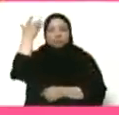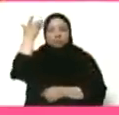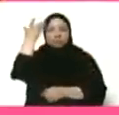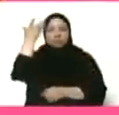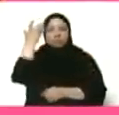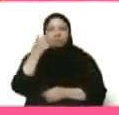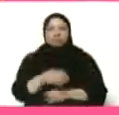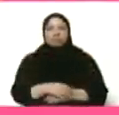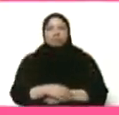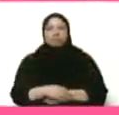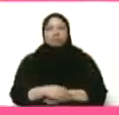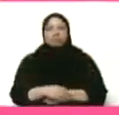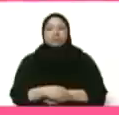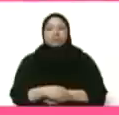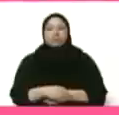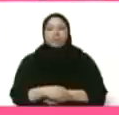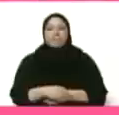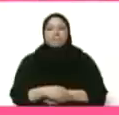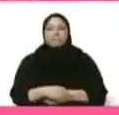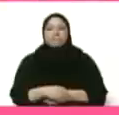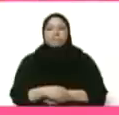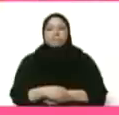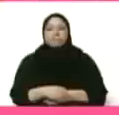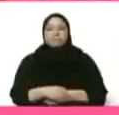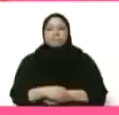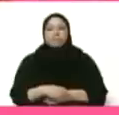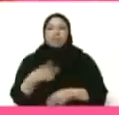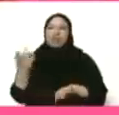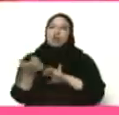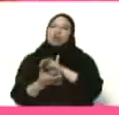era el obstáculo mayor